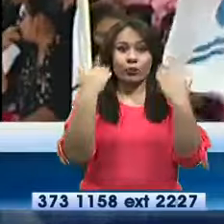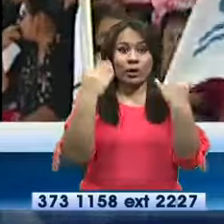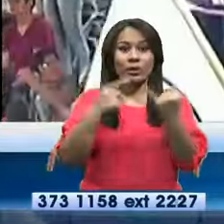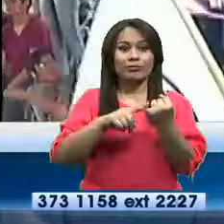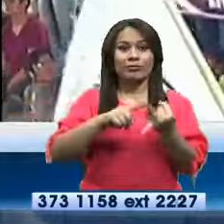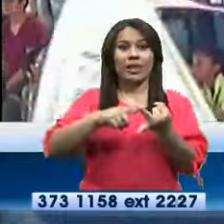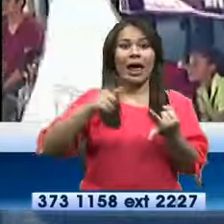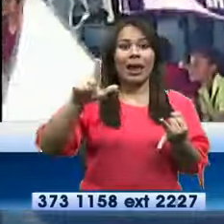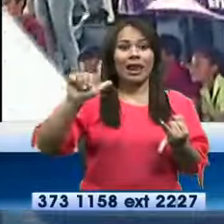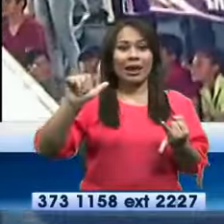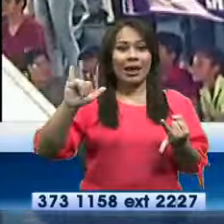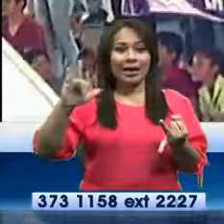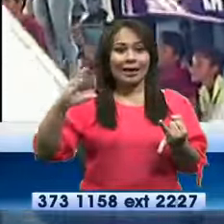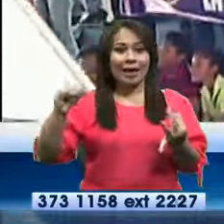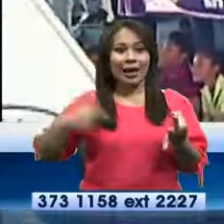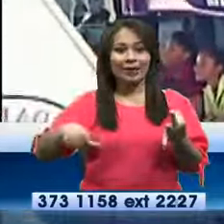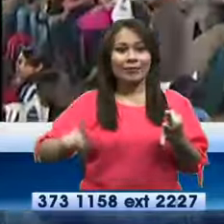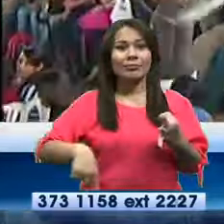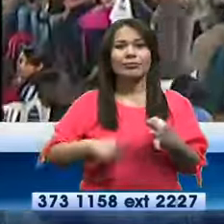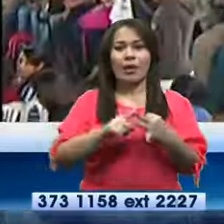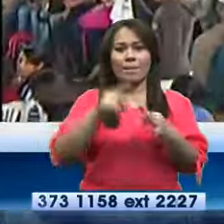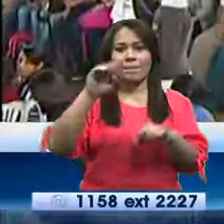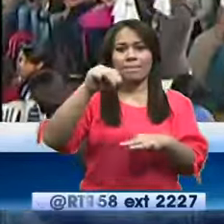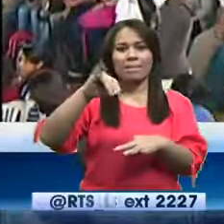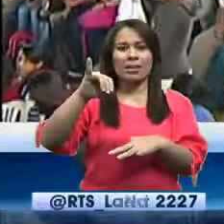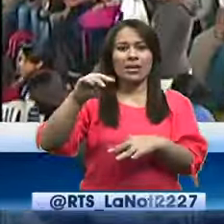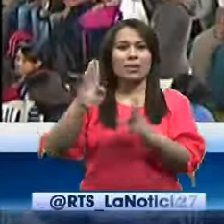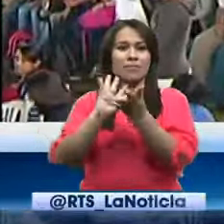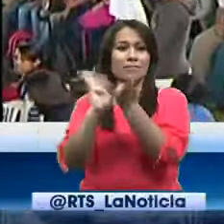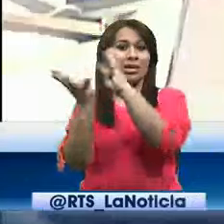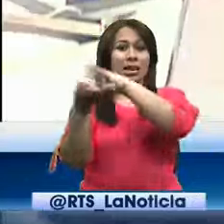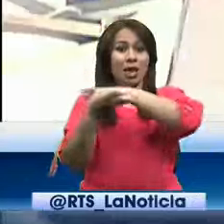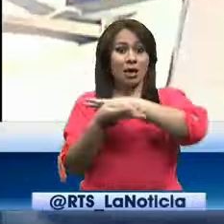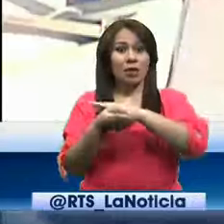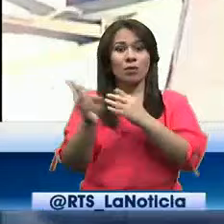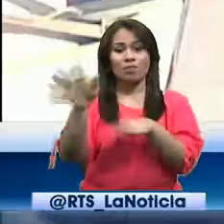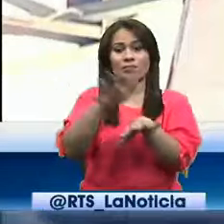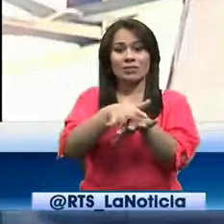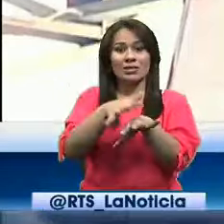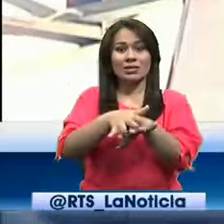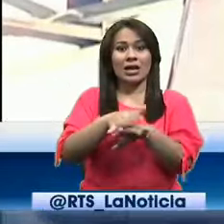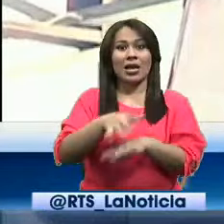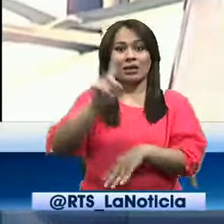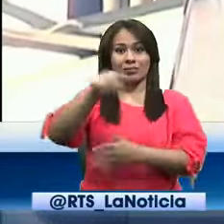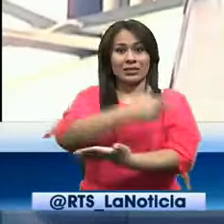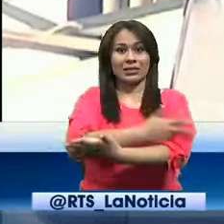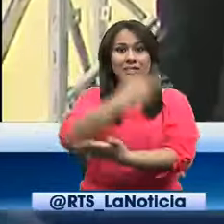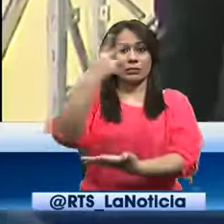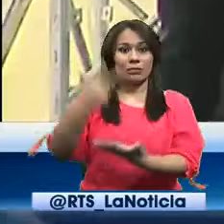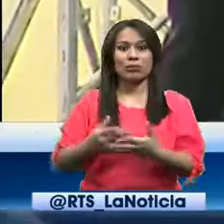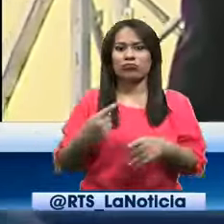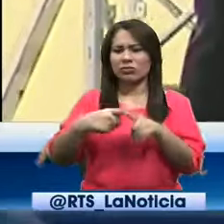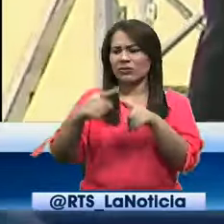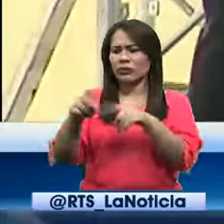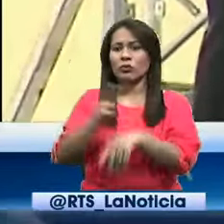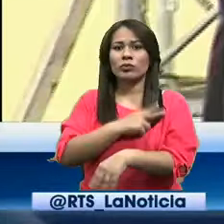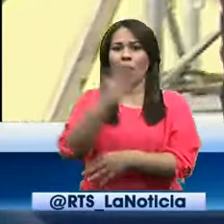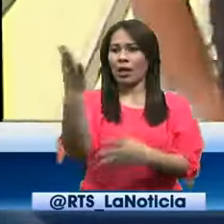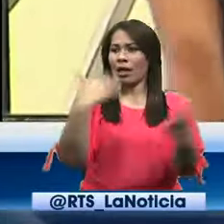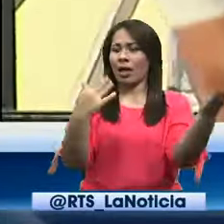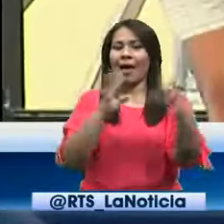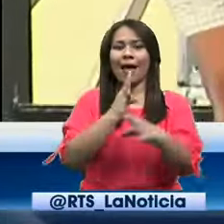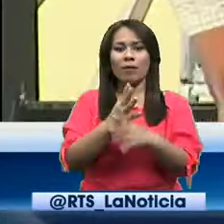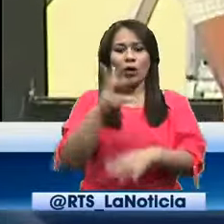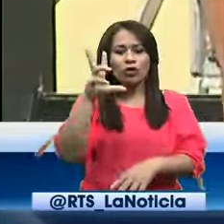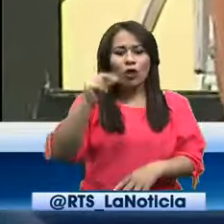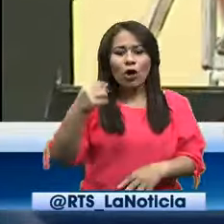Laica, Milagro, Santa Elena, Machala, Técnica de Babahoyo y Nacional de Chimborazo, a los que Lenín Moreno les dijo